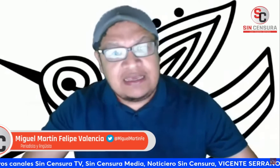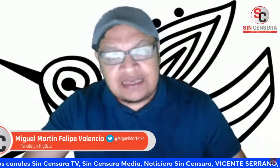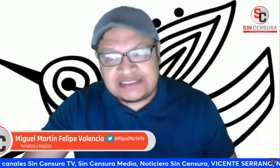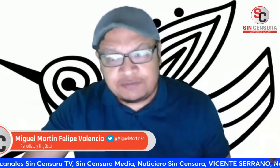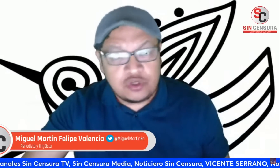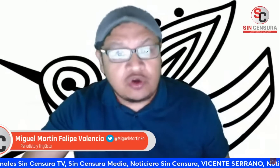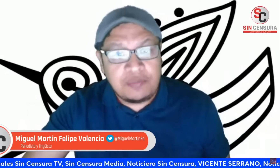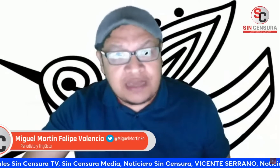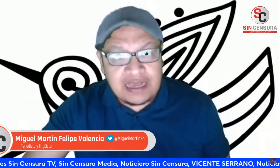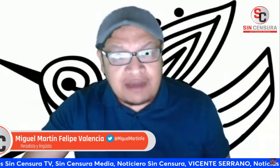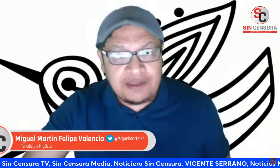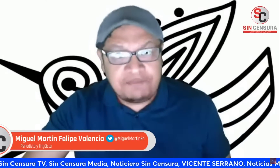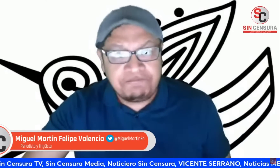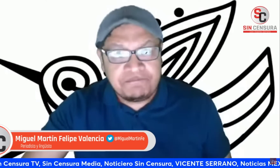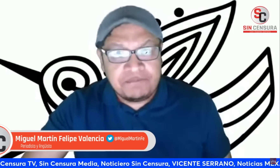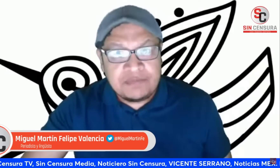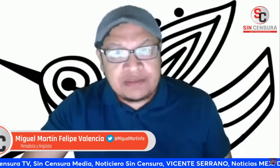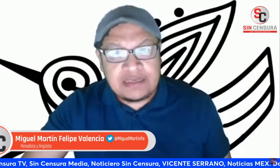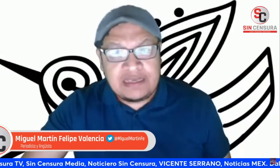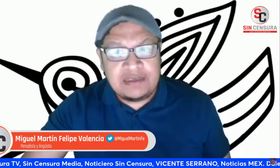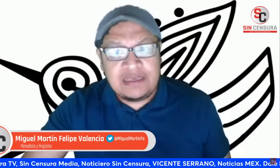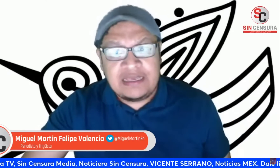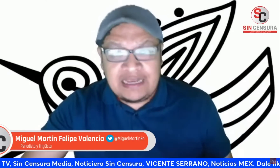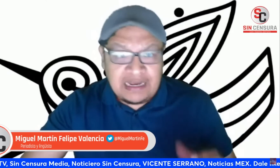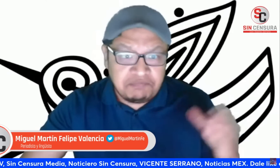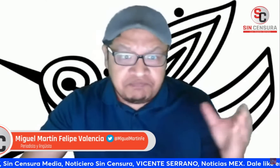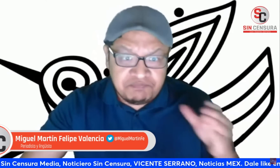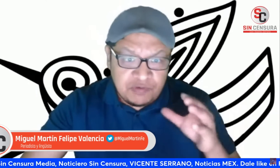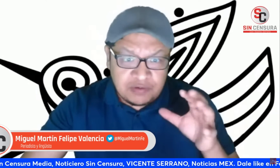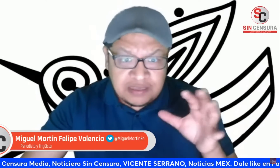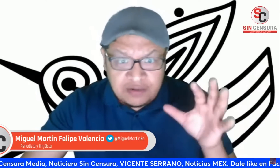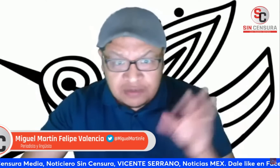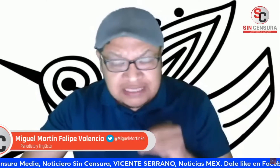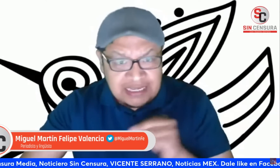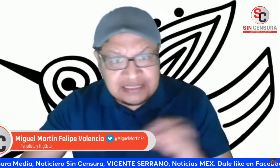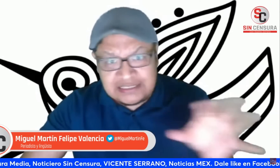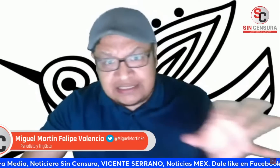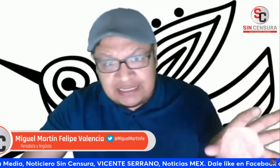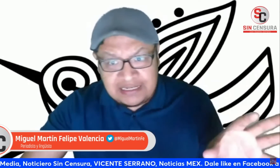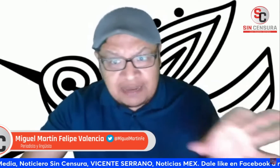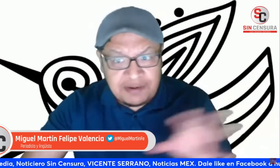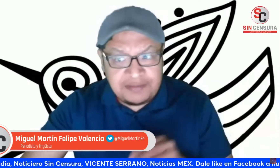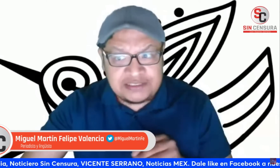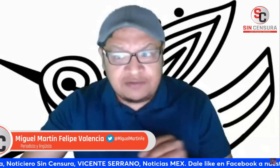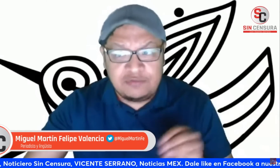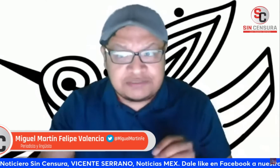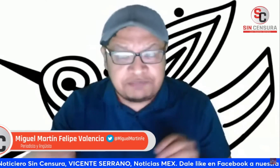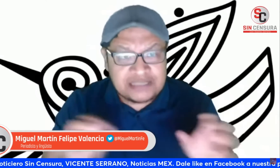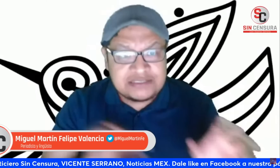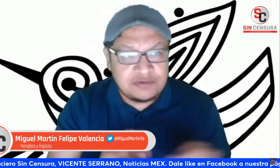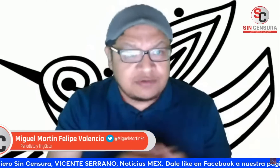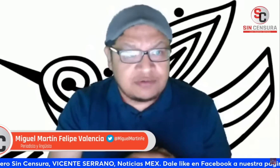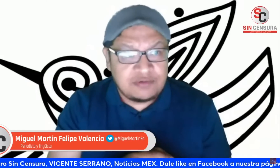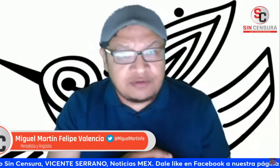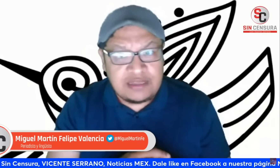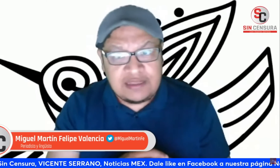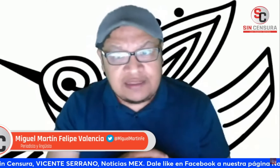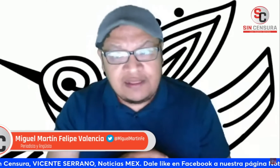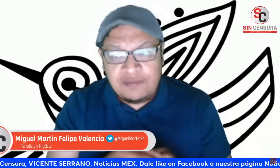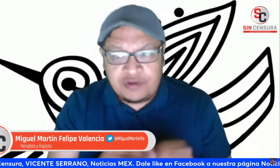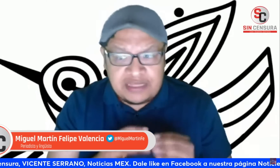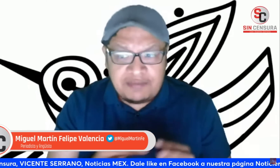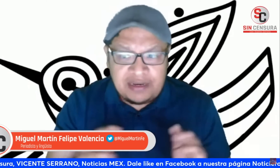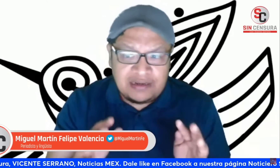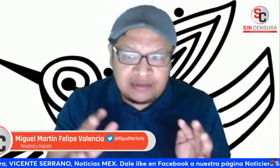que se fusionó con Megacable, que era lo que salía antes en Cablevisión, un espacio